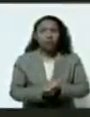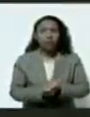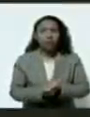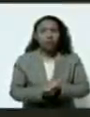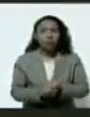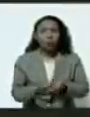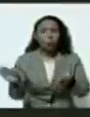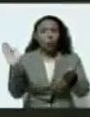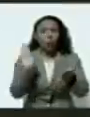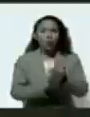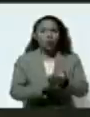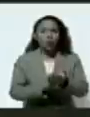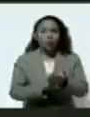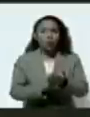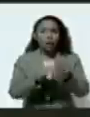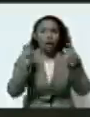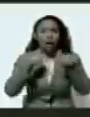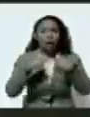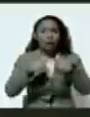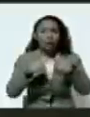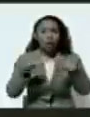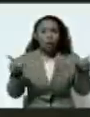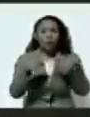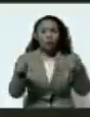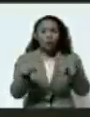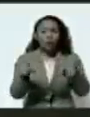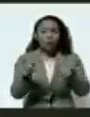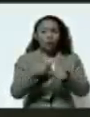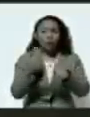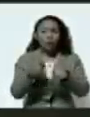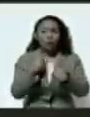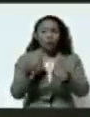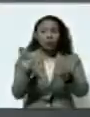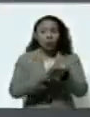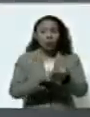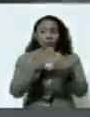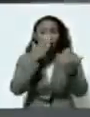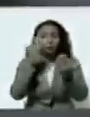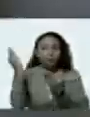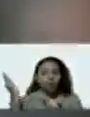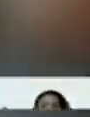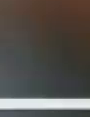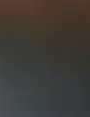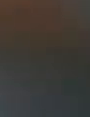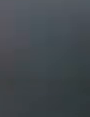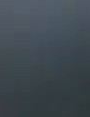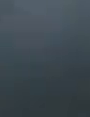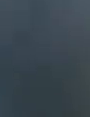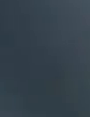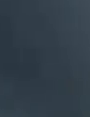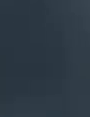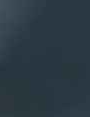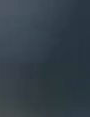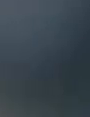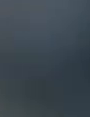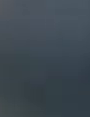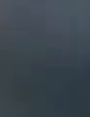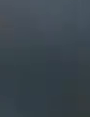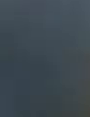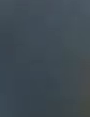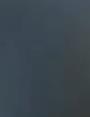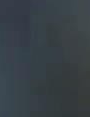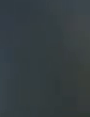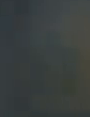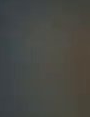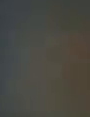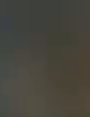Otra vez, da capo, como dicen los directores de orquesta, desde el principio. Ahora soy yo la que quiere ser sentido. Por